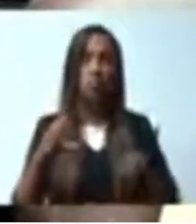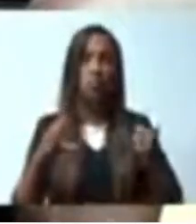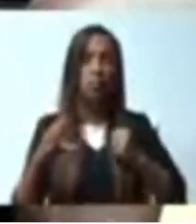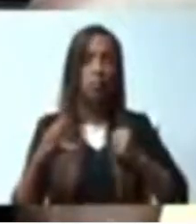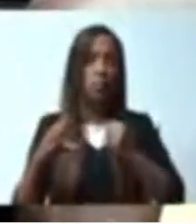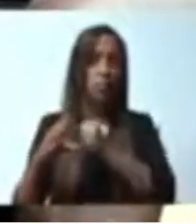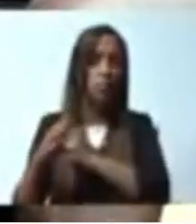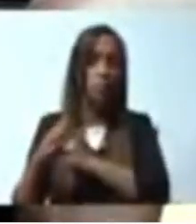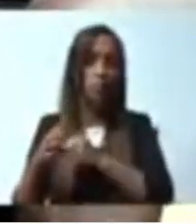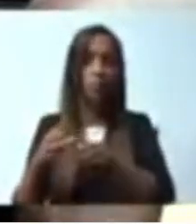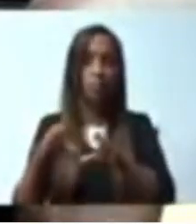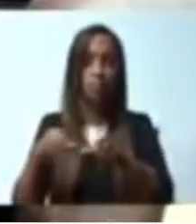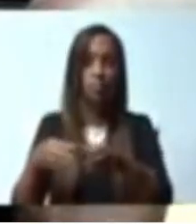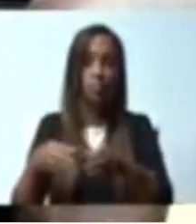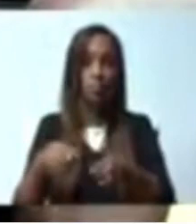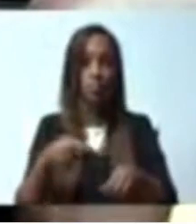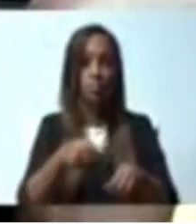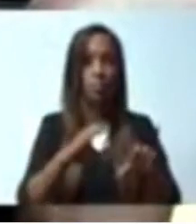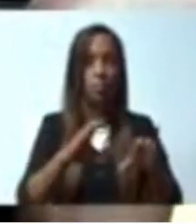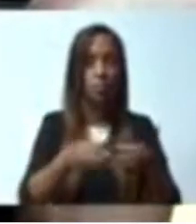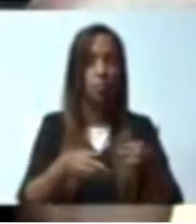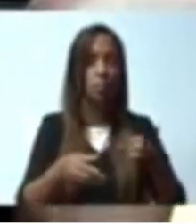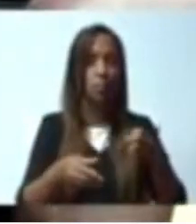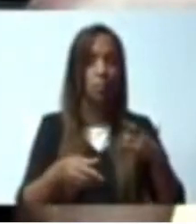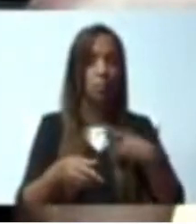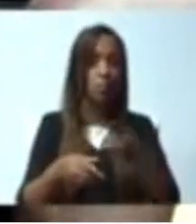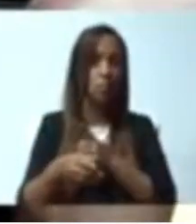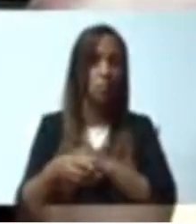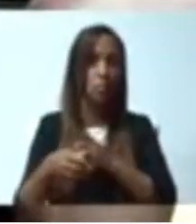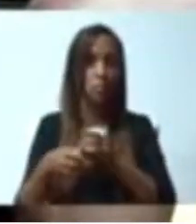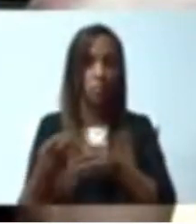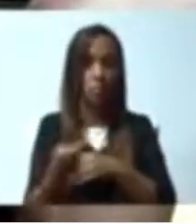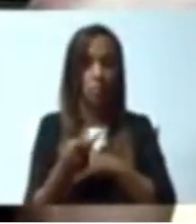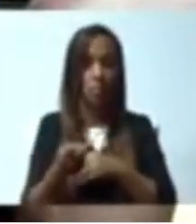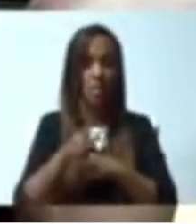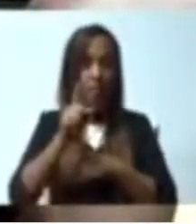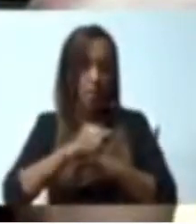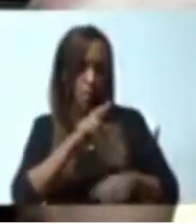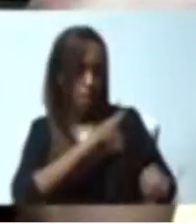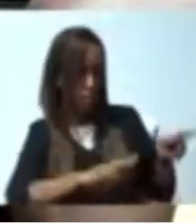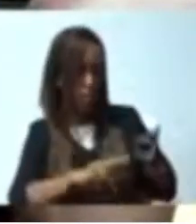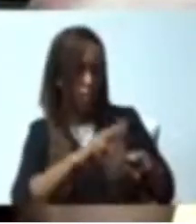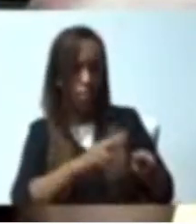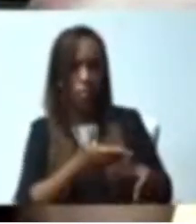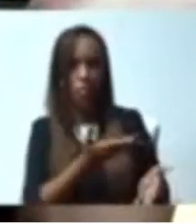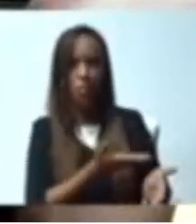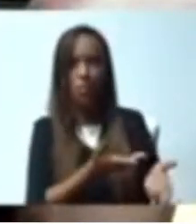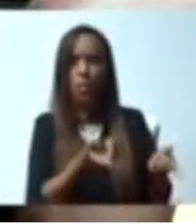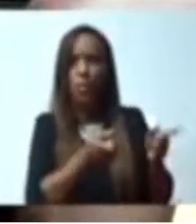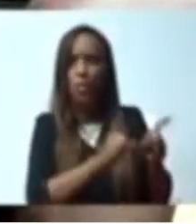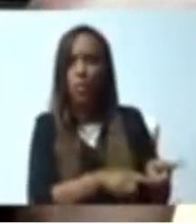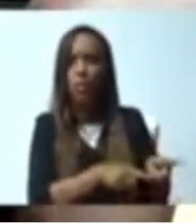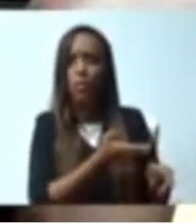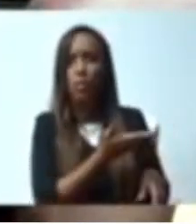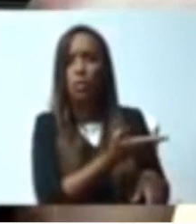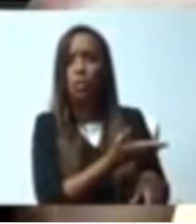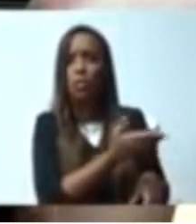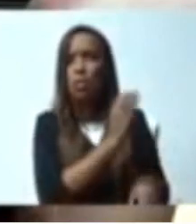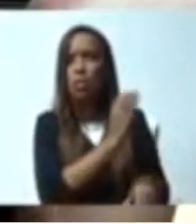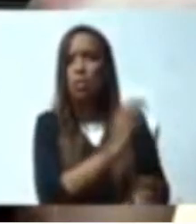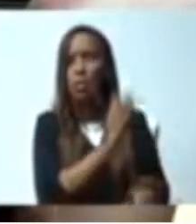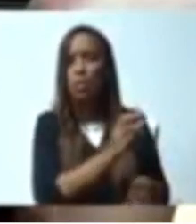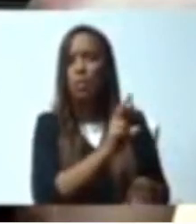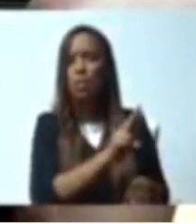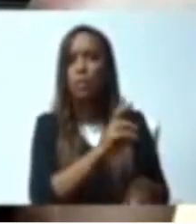parte. Y vemos que ciertamente hay situaciones que se pueden prevenir de falta de armonía,